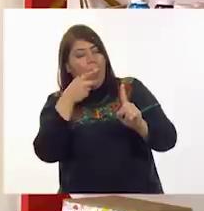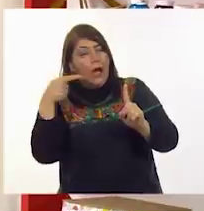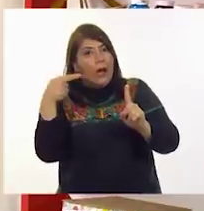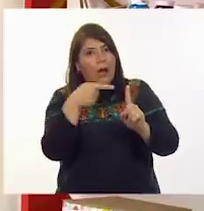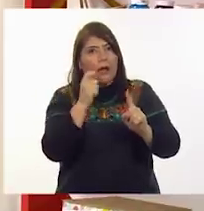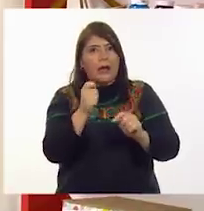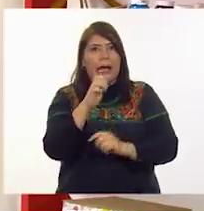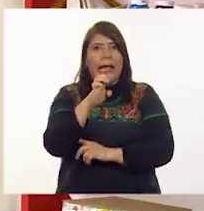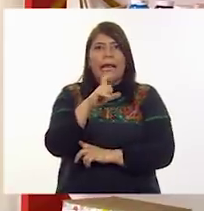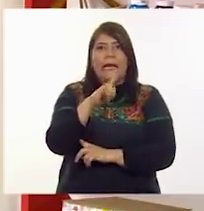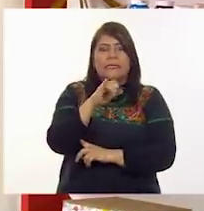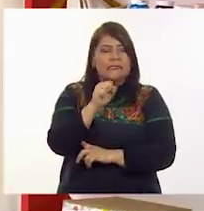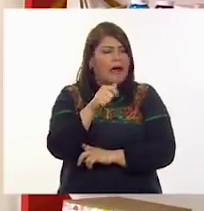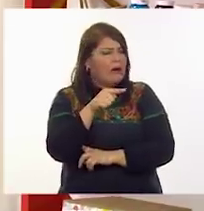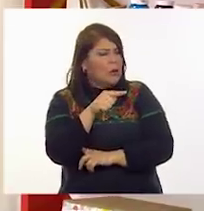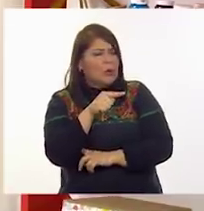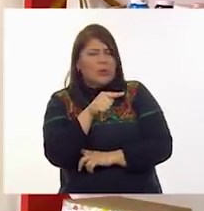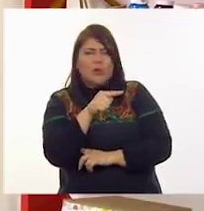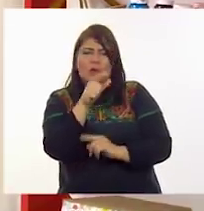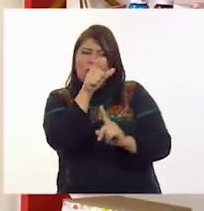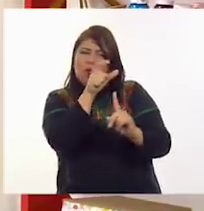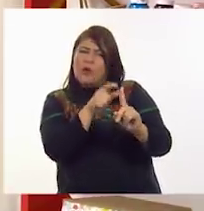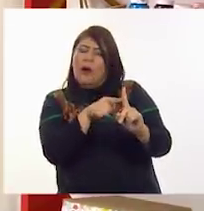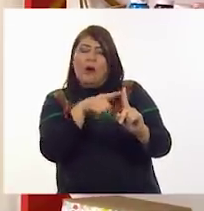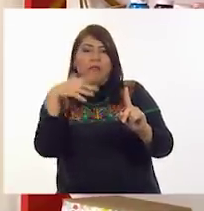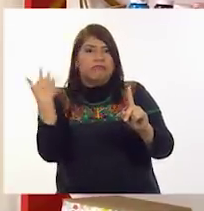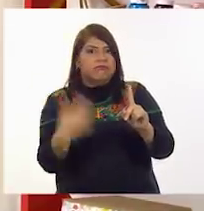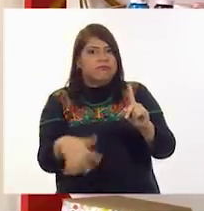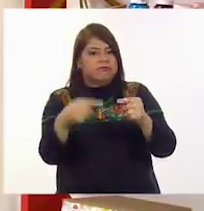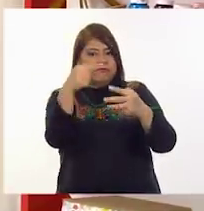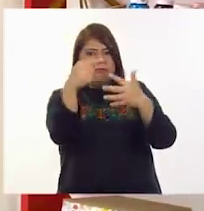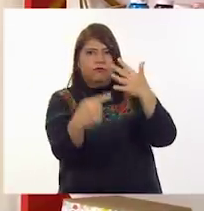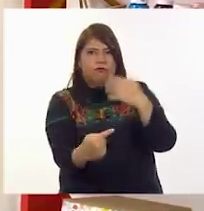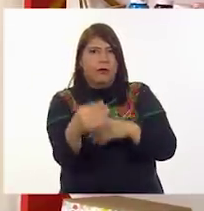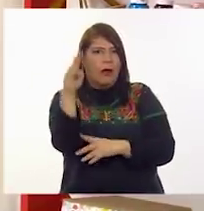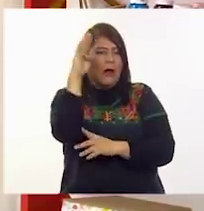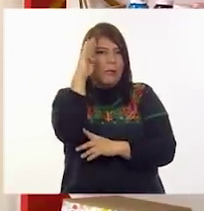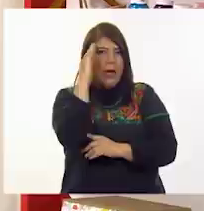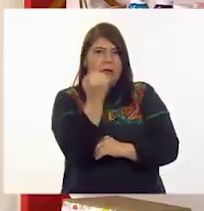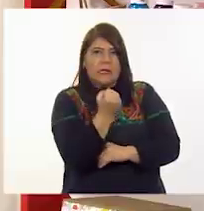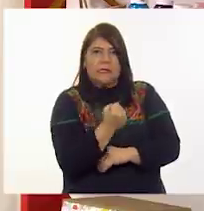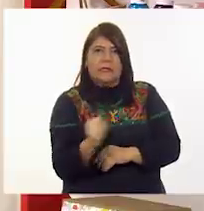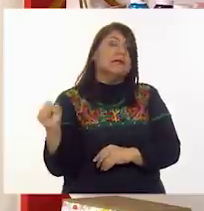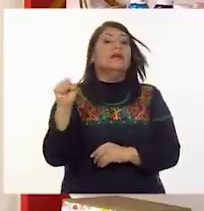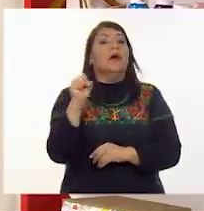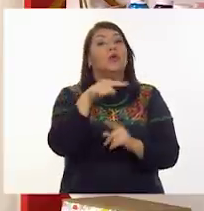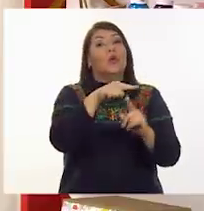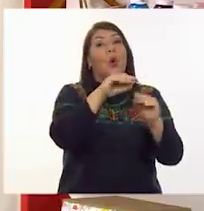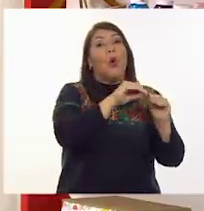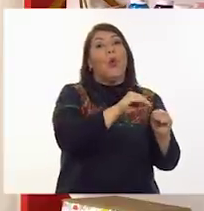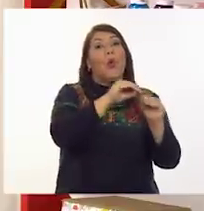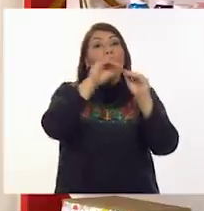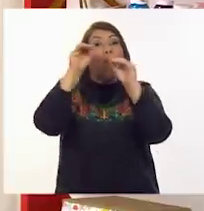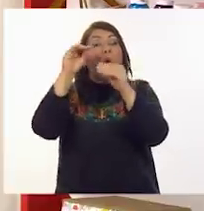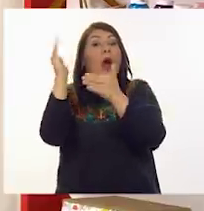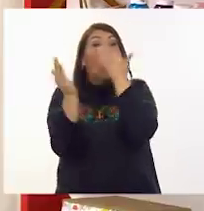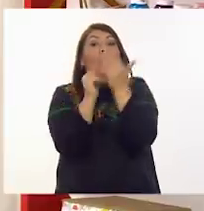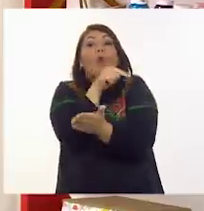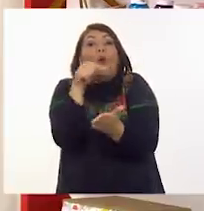Elisa, tienes muchas aptitudes. Te vas a estudiar a